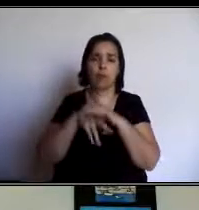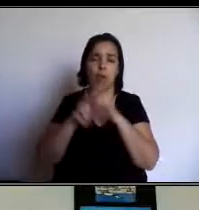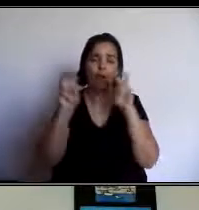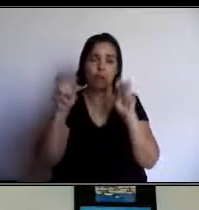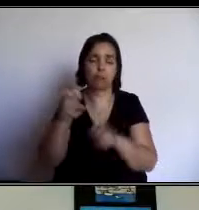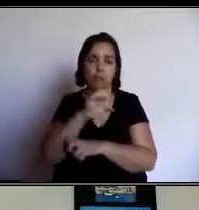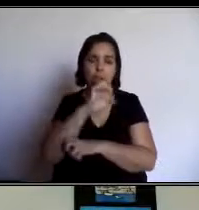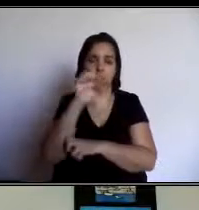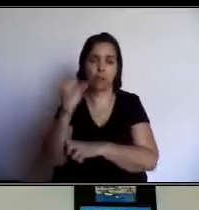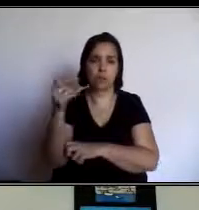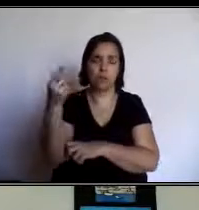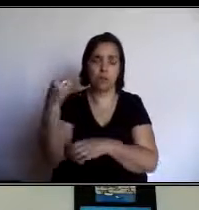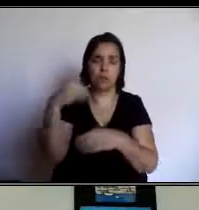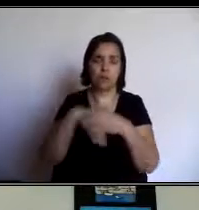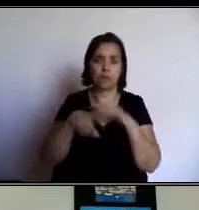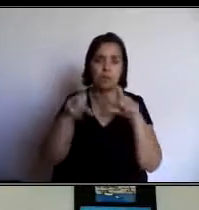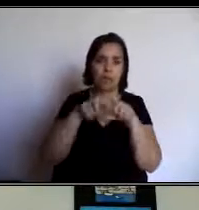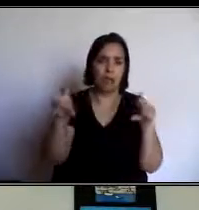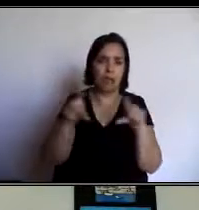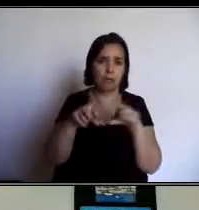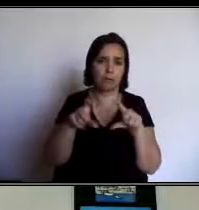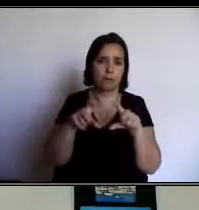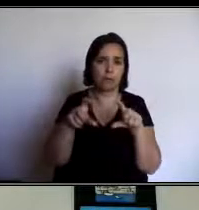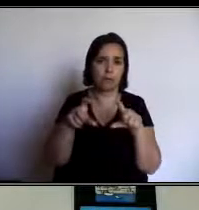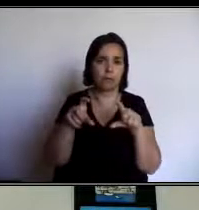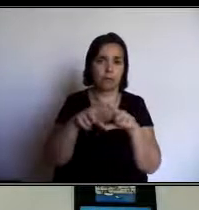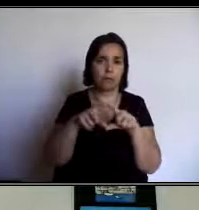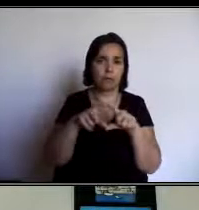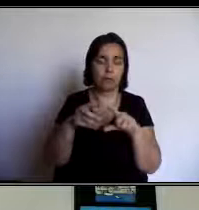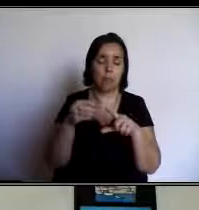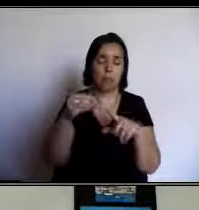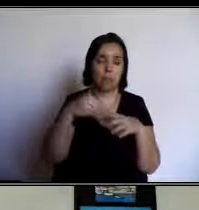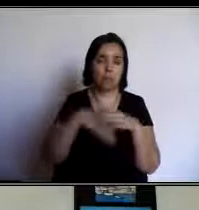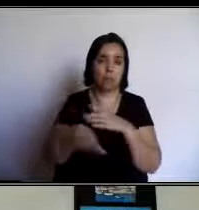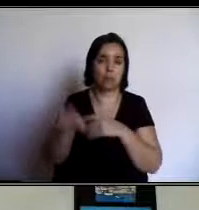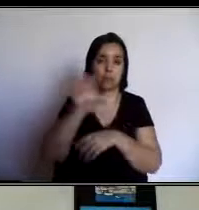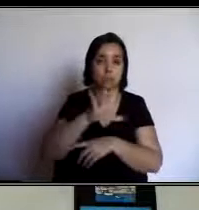europeos en entidades y en empresas de nuestro municipio.